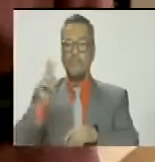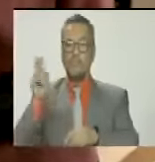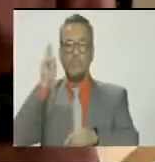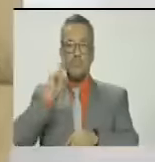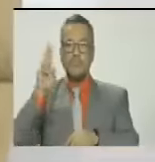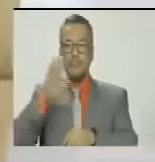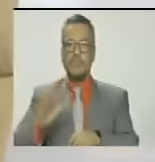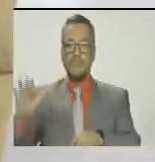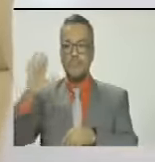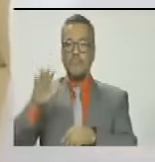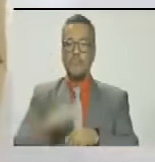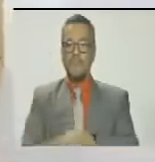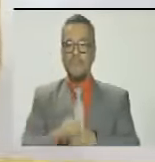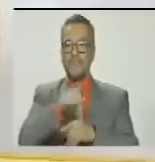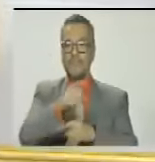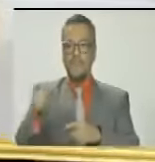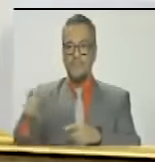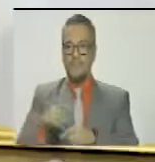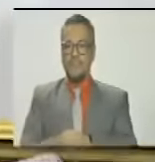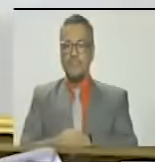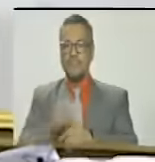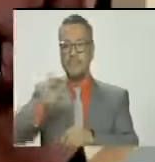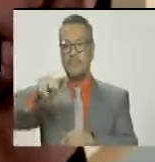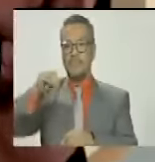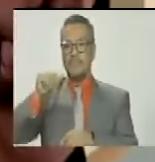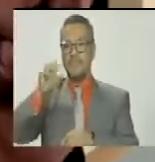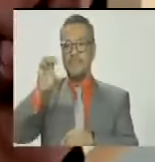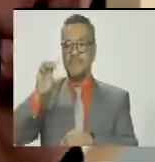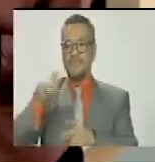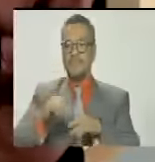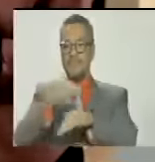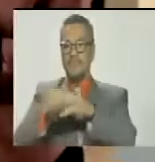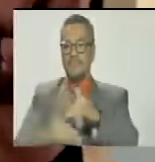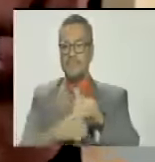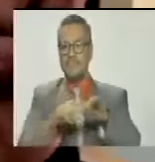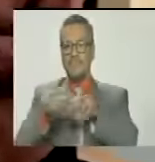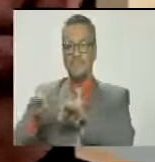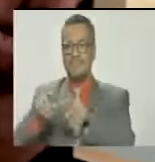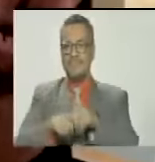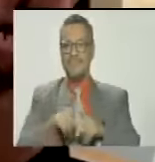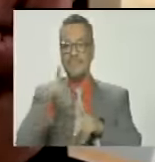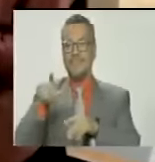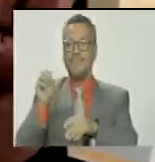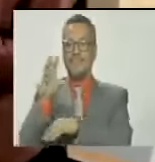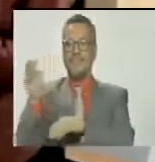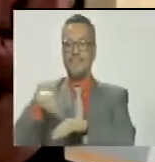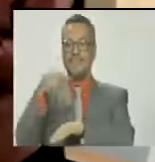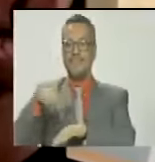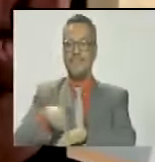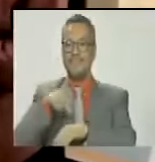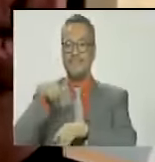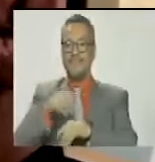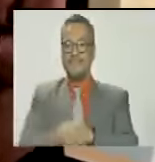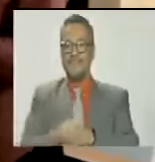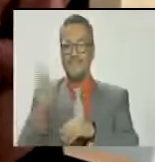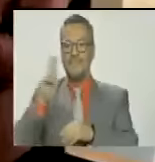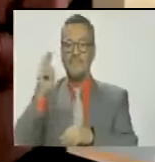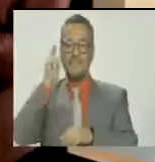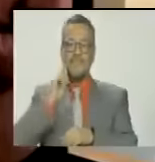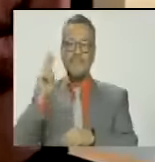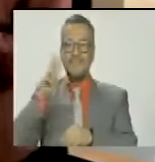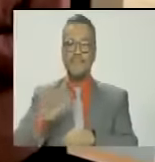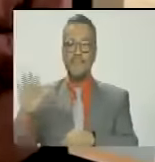República Bolivariana de Venezuela, y usted, José Omar, como subsecretario de la Asamblea Nacional de la